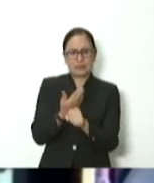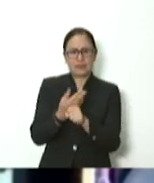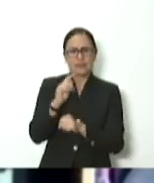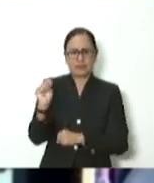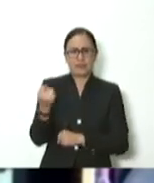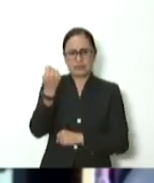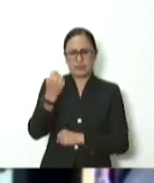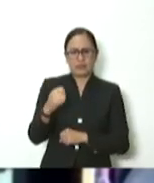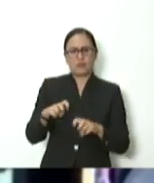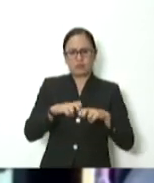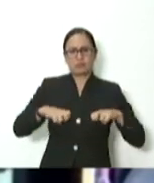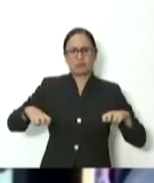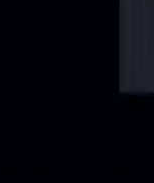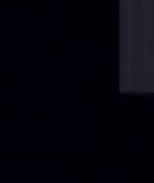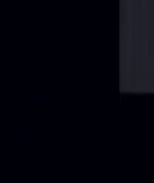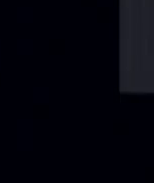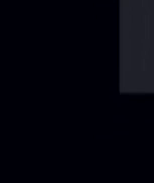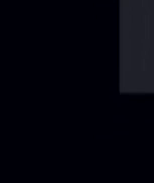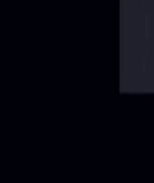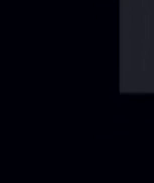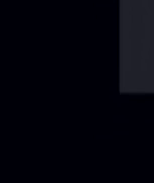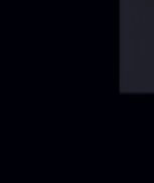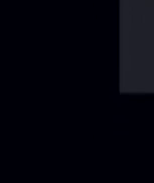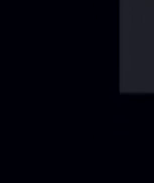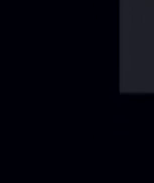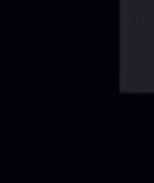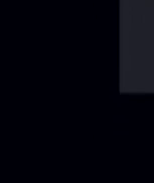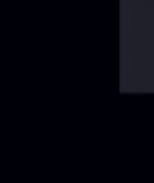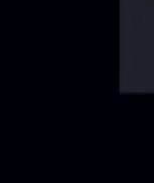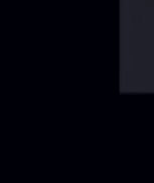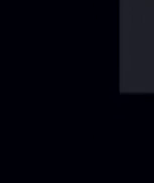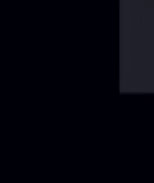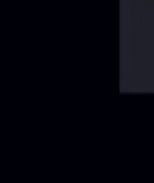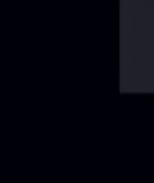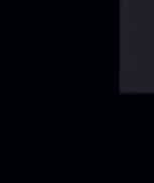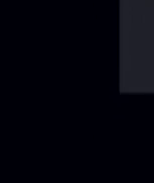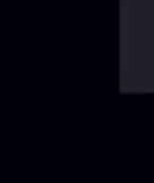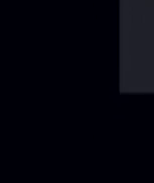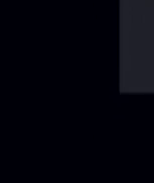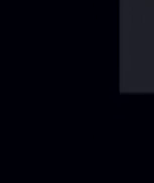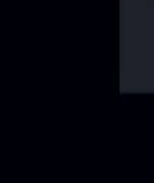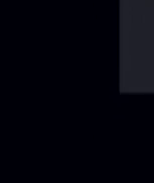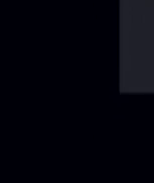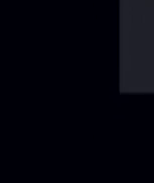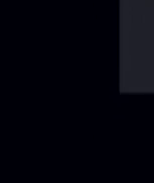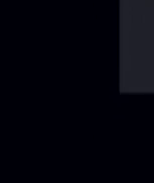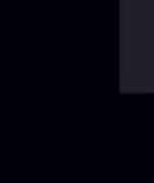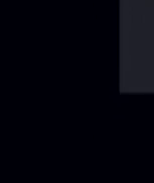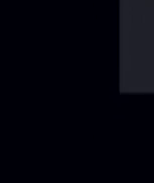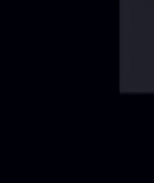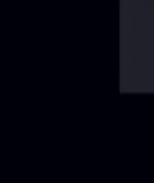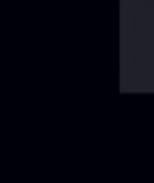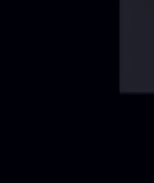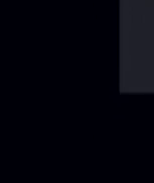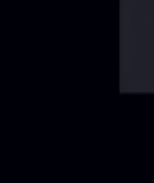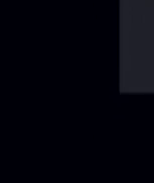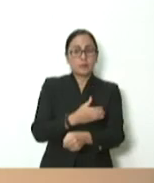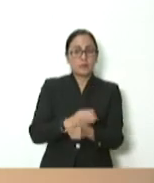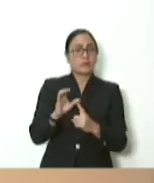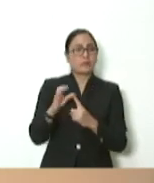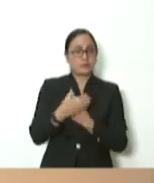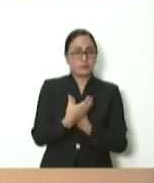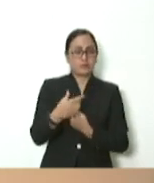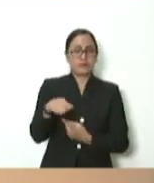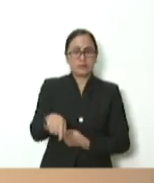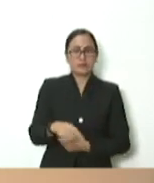del coronavirus COVID-19. Los 5 comisionados del INAI, Óscar Guerra, Blanca Lilia Ibarra, Eugenio Monterrey